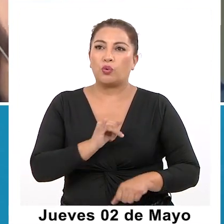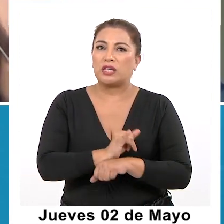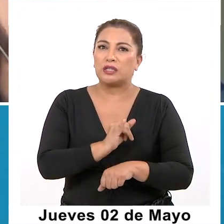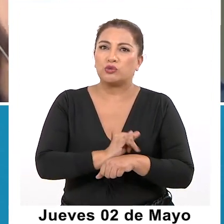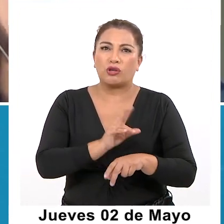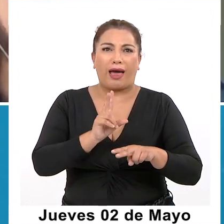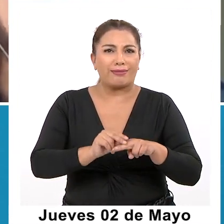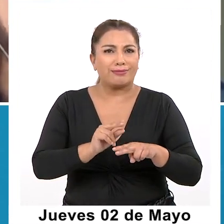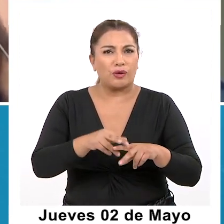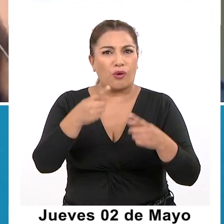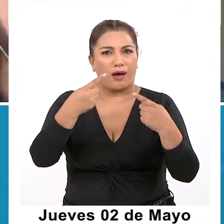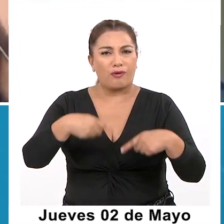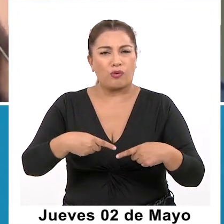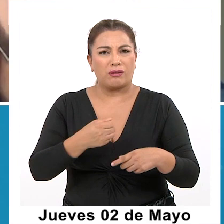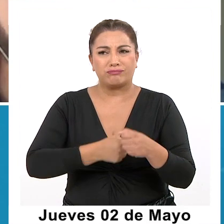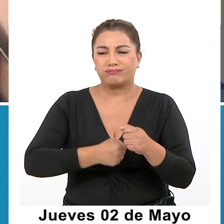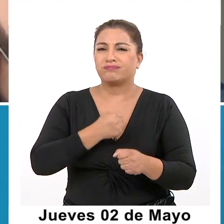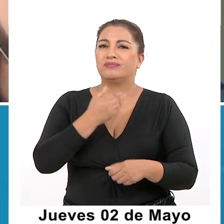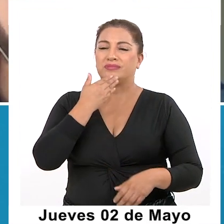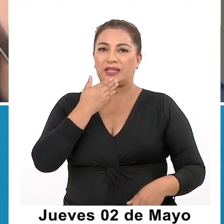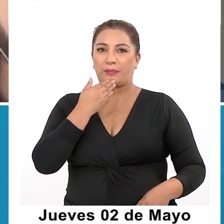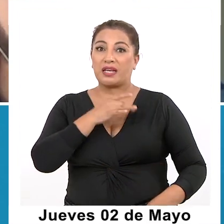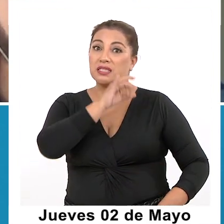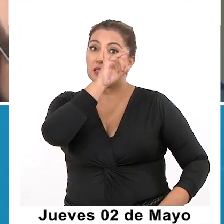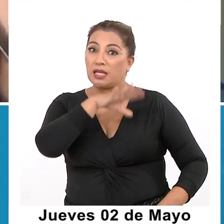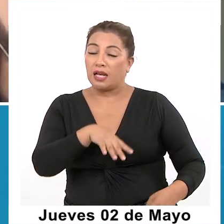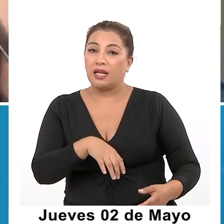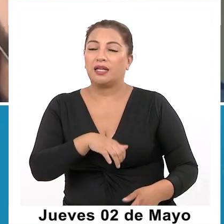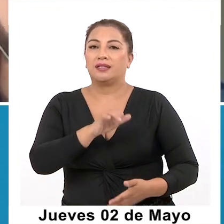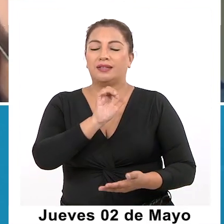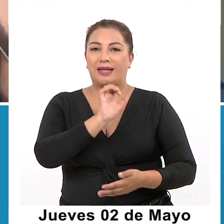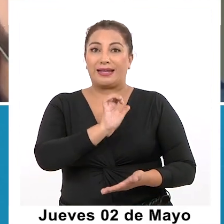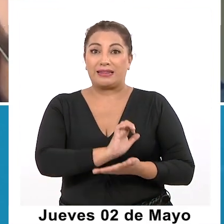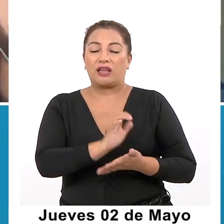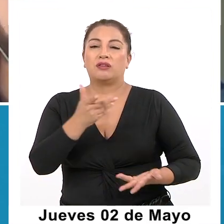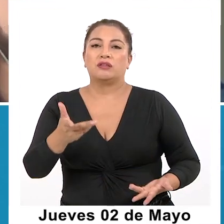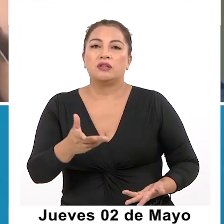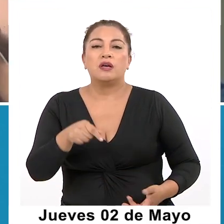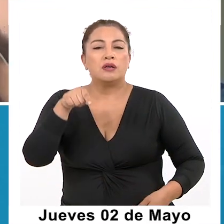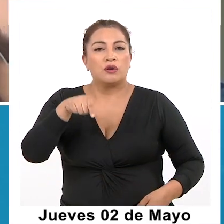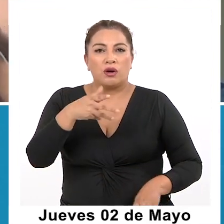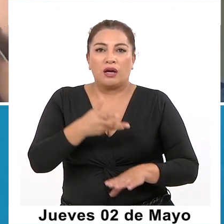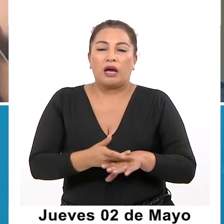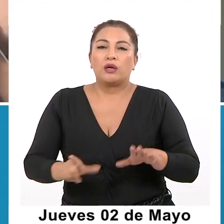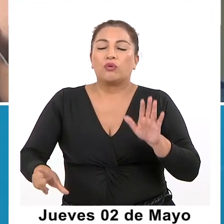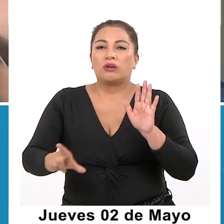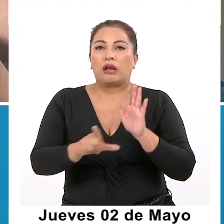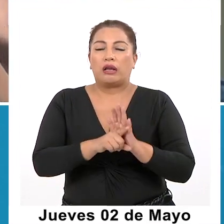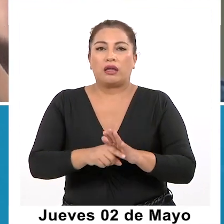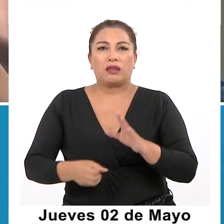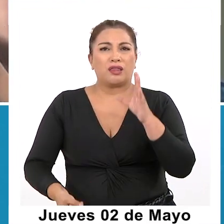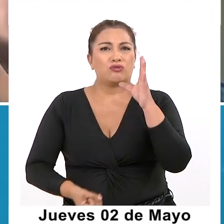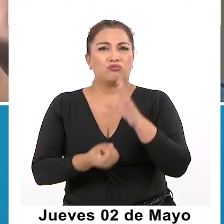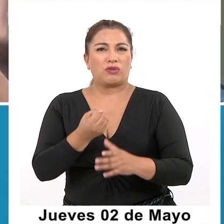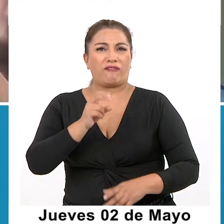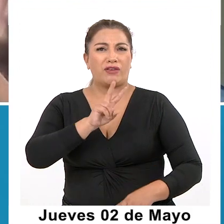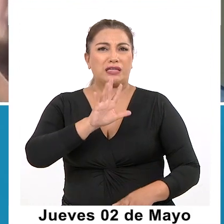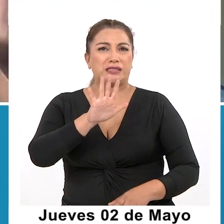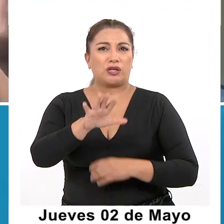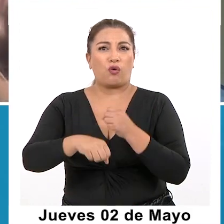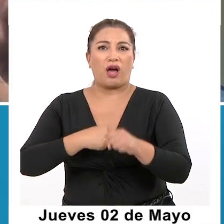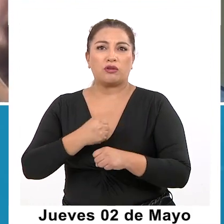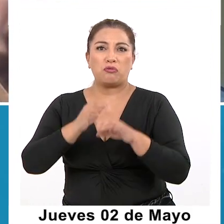antigua como la aduana que tiene tantos años como la República de Chile hoy por hoy nosotros no tenemos una ley de modernización de la aduana hace más de 25